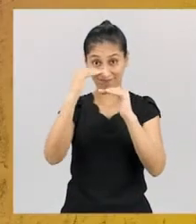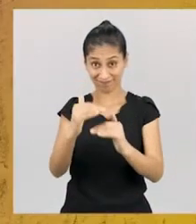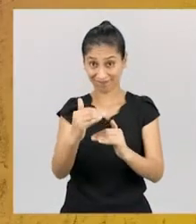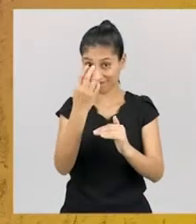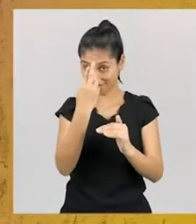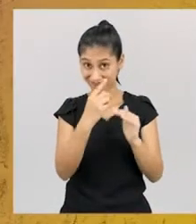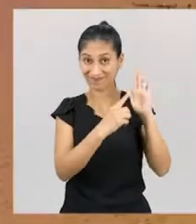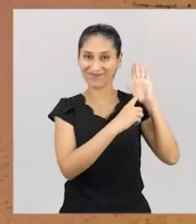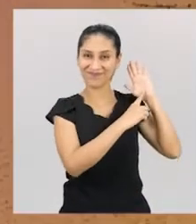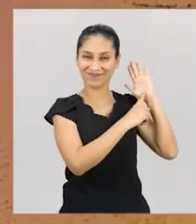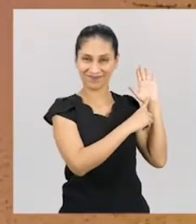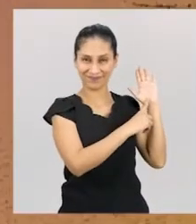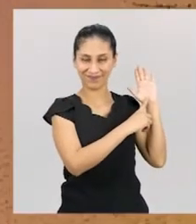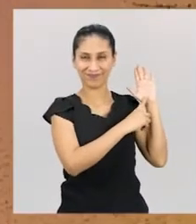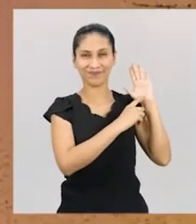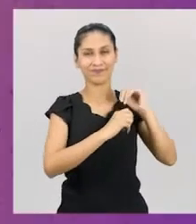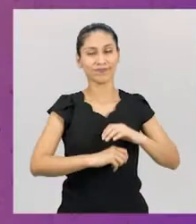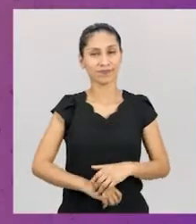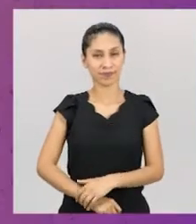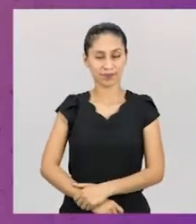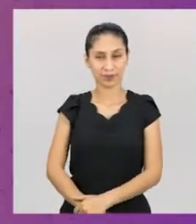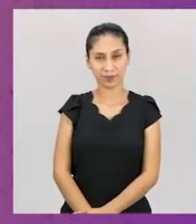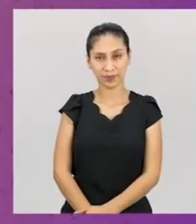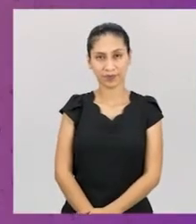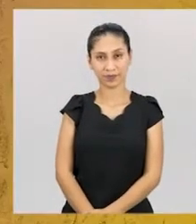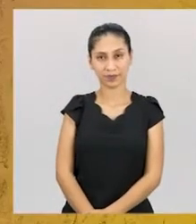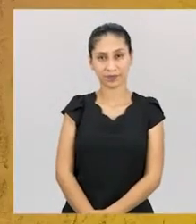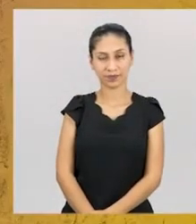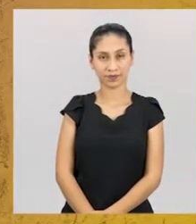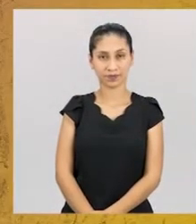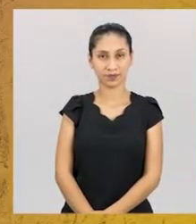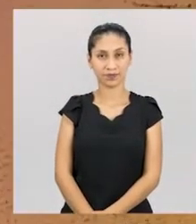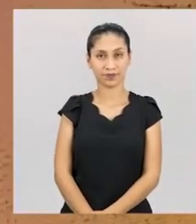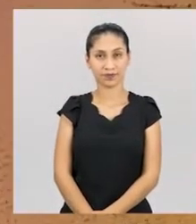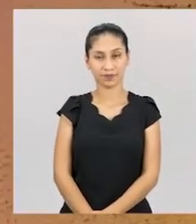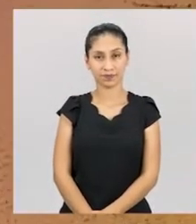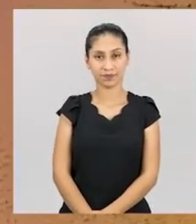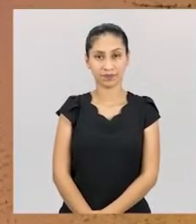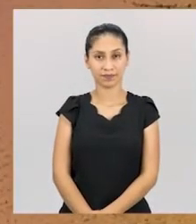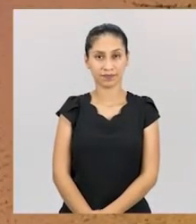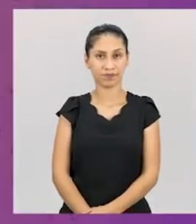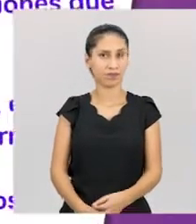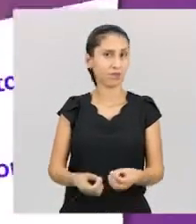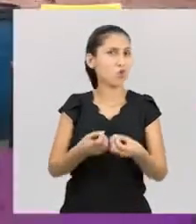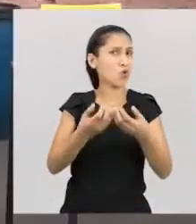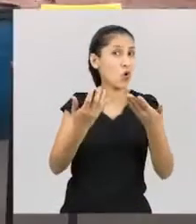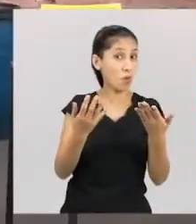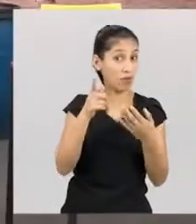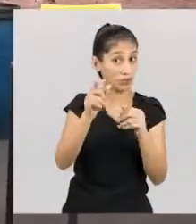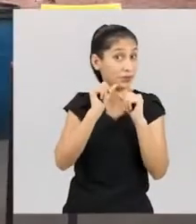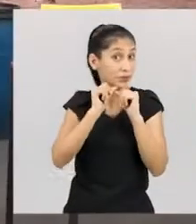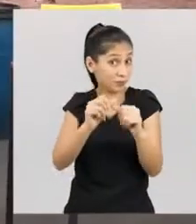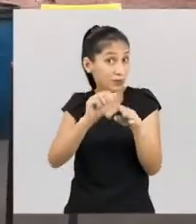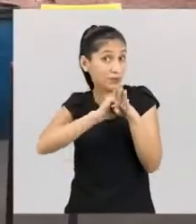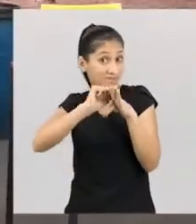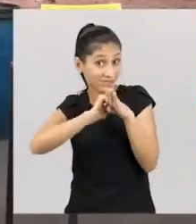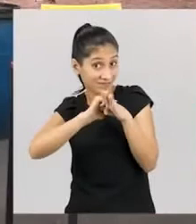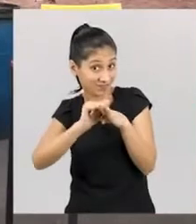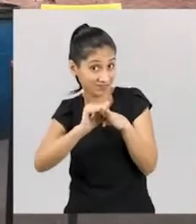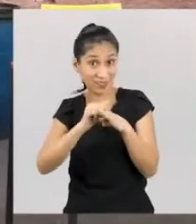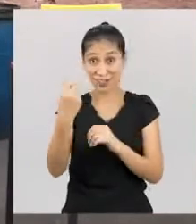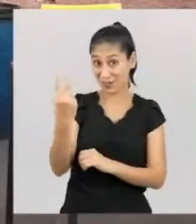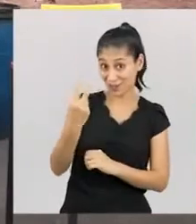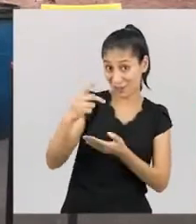error. Resolver problemas con operadores matemáticos. Y con el fin de que sigan practicando en sus